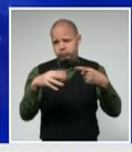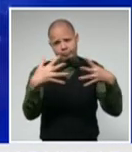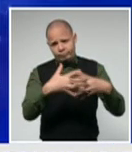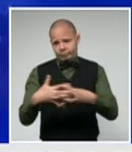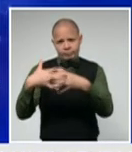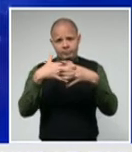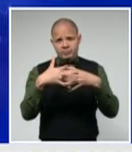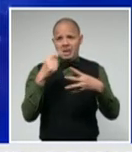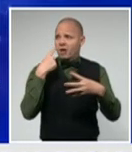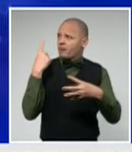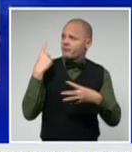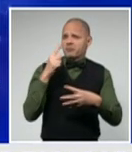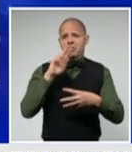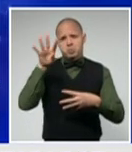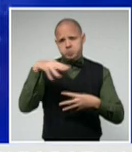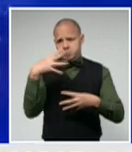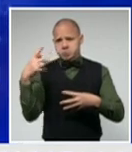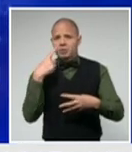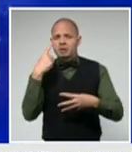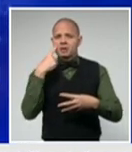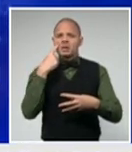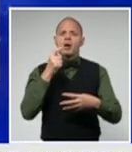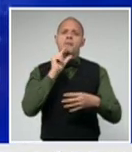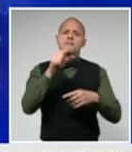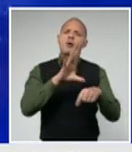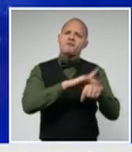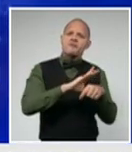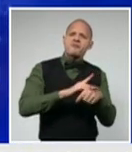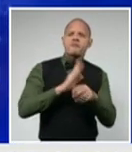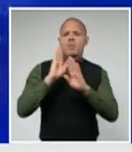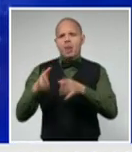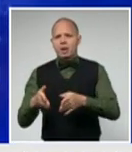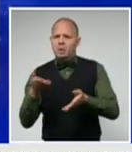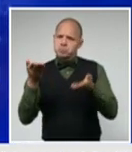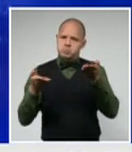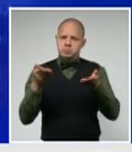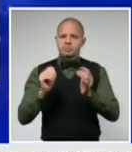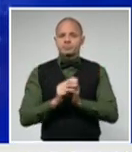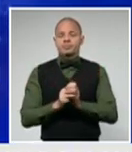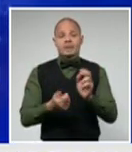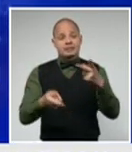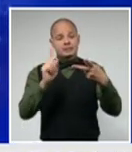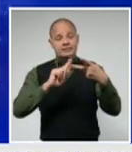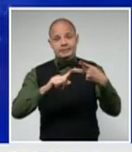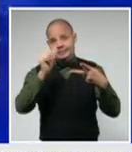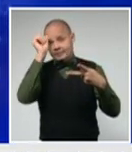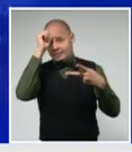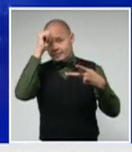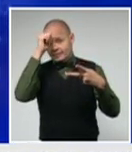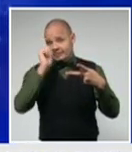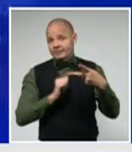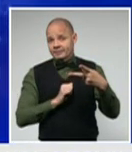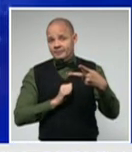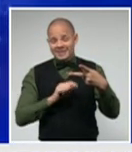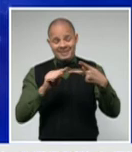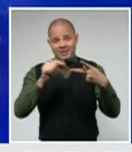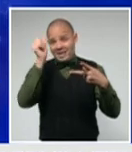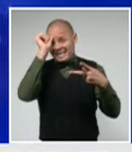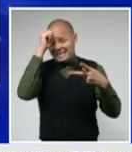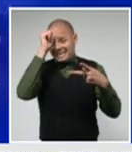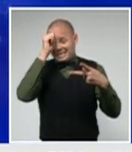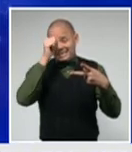fallecidos. En segundo lugar, India, pues se mantiene, y la cifra de casos de la India